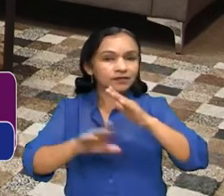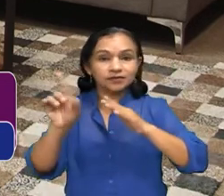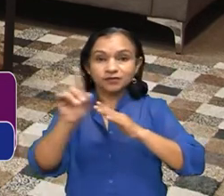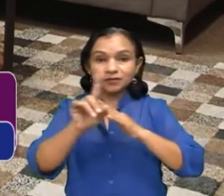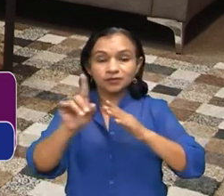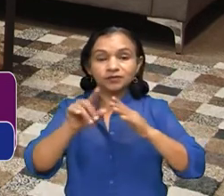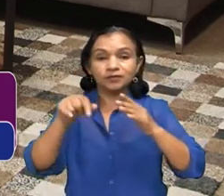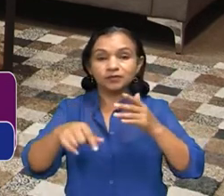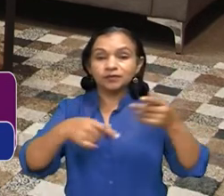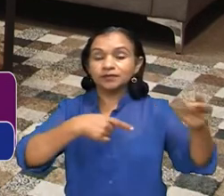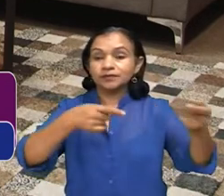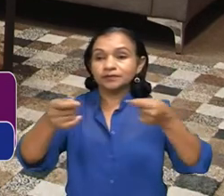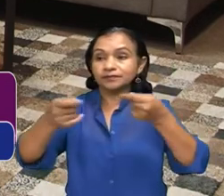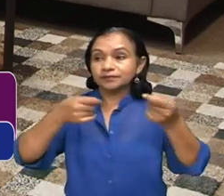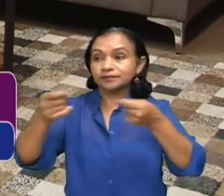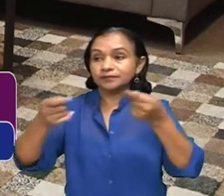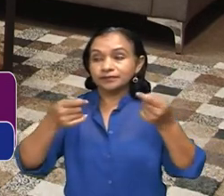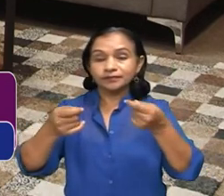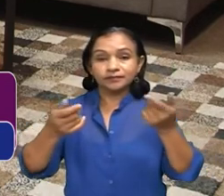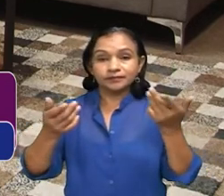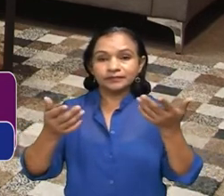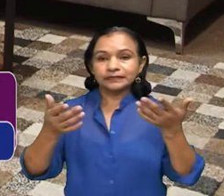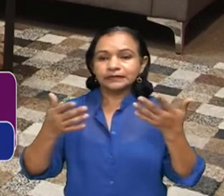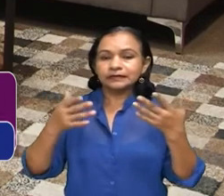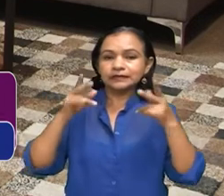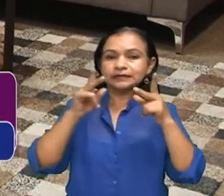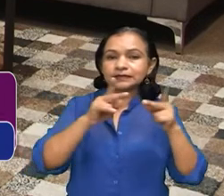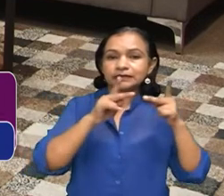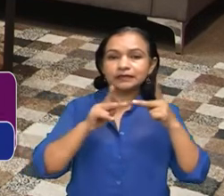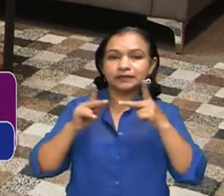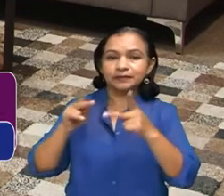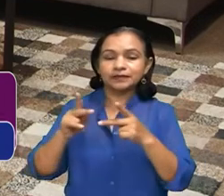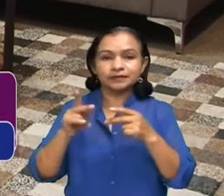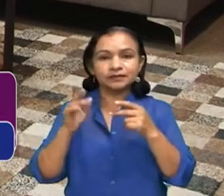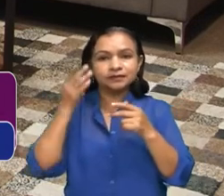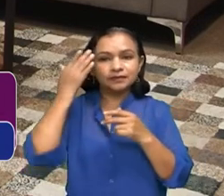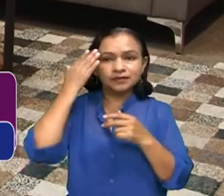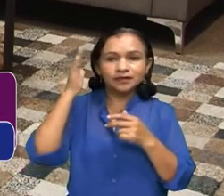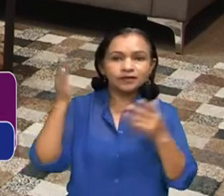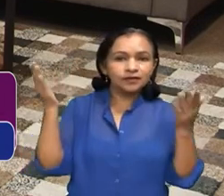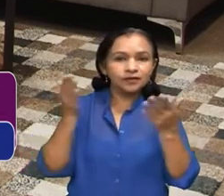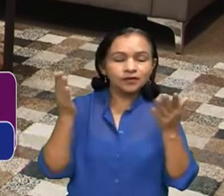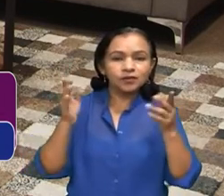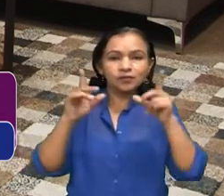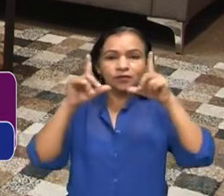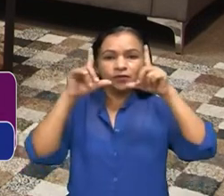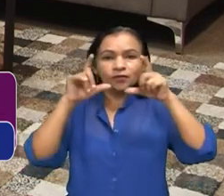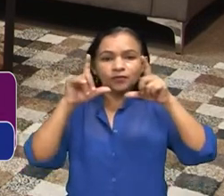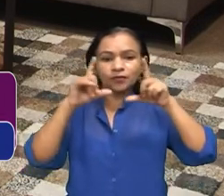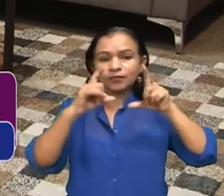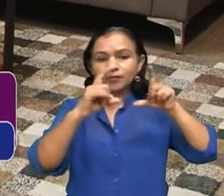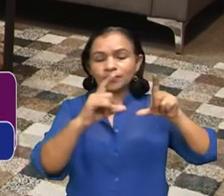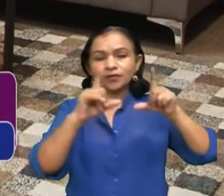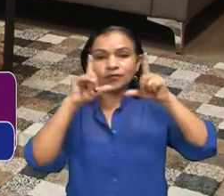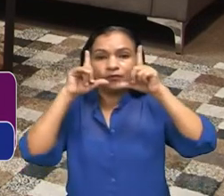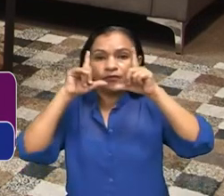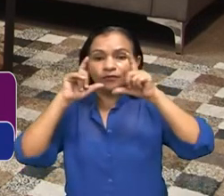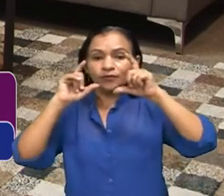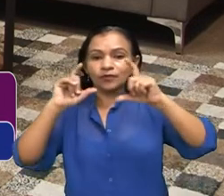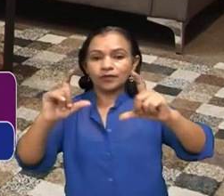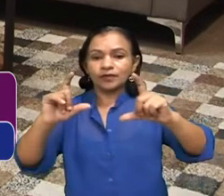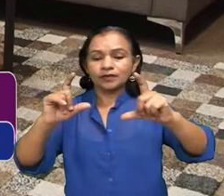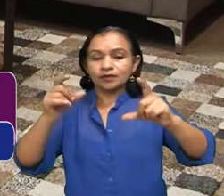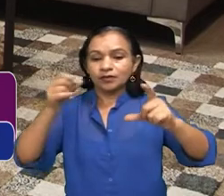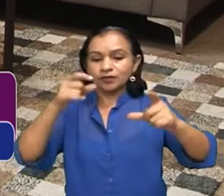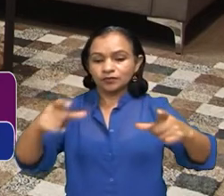la comercialización es a través de las emociones. Y yo tengo que saber cómo una imagen, cómo una fotografía de este